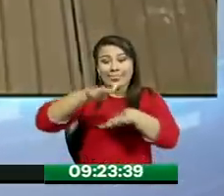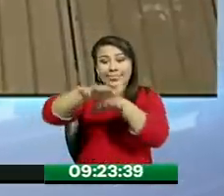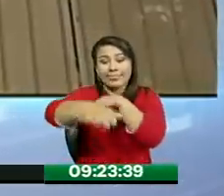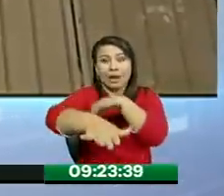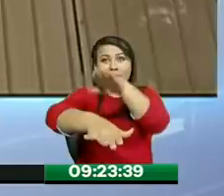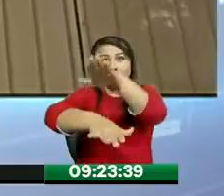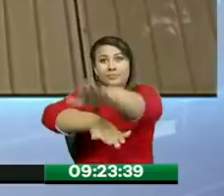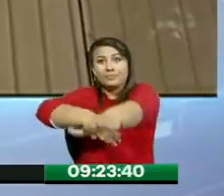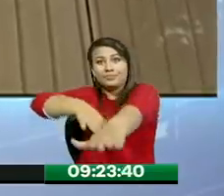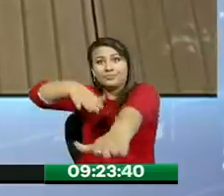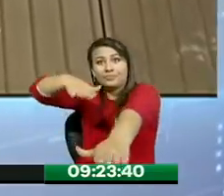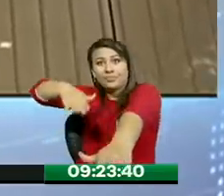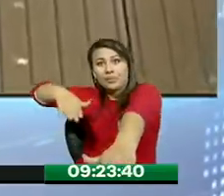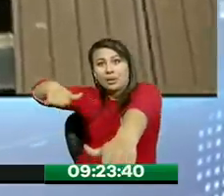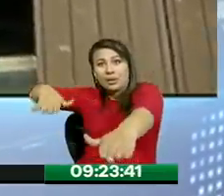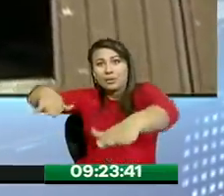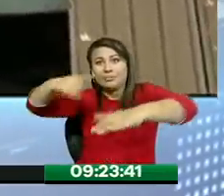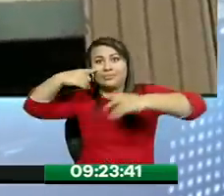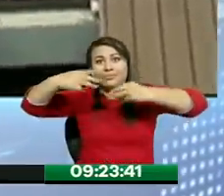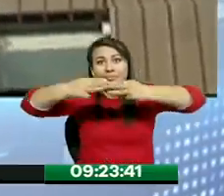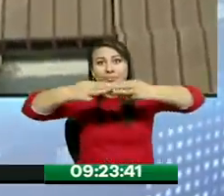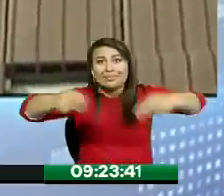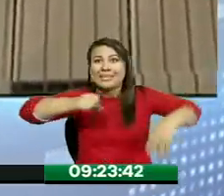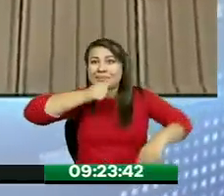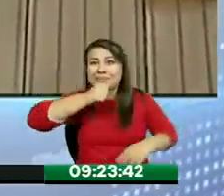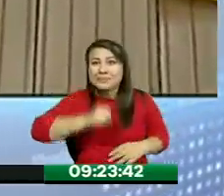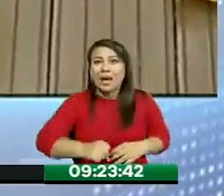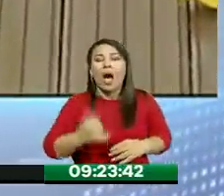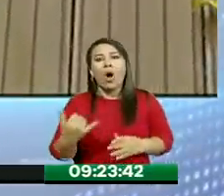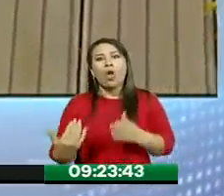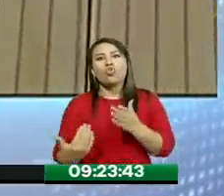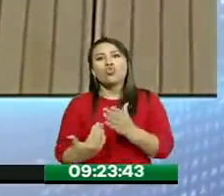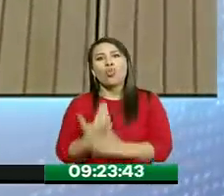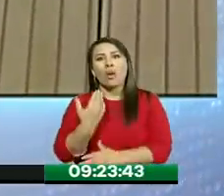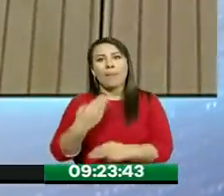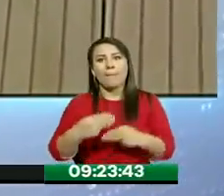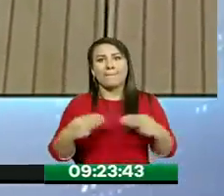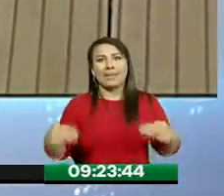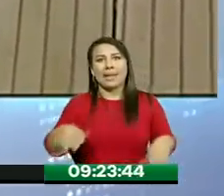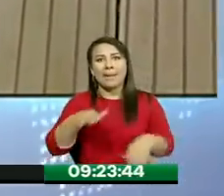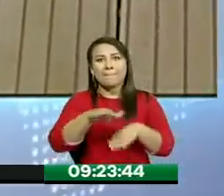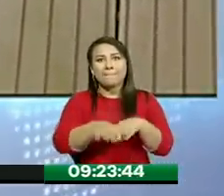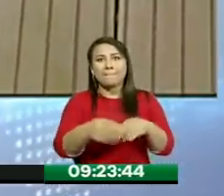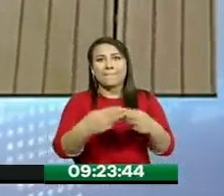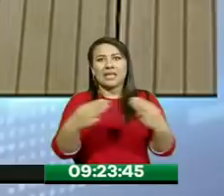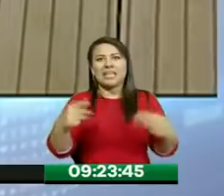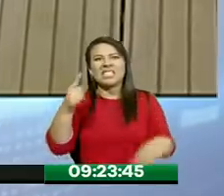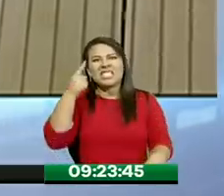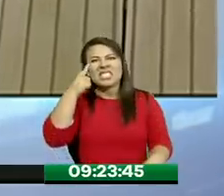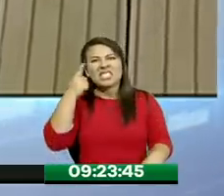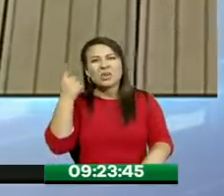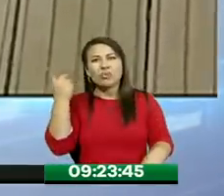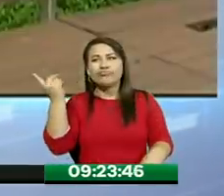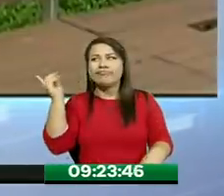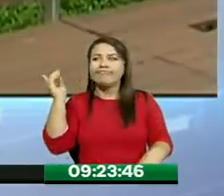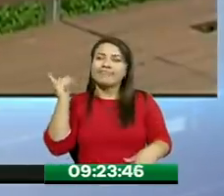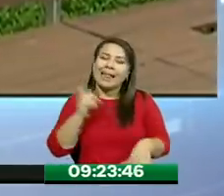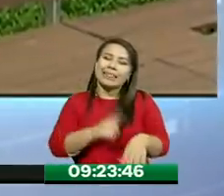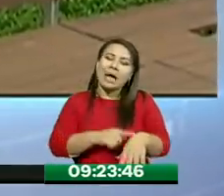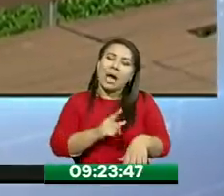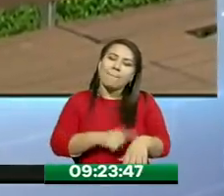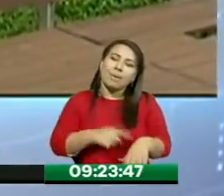dólares. Desde Tulcán informa Miriam Enríquez. Atención, amables televidentes, las